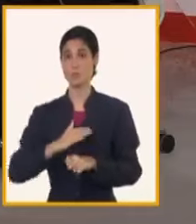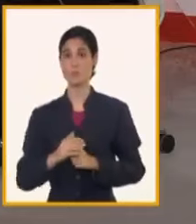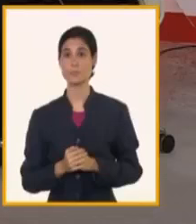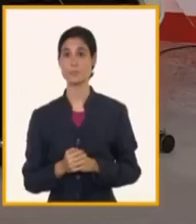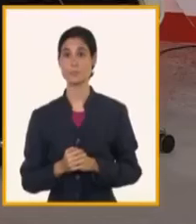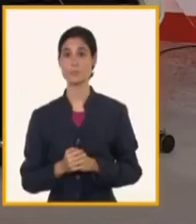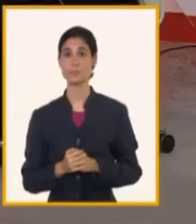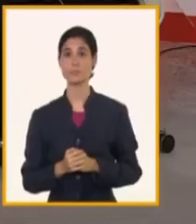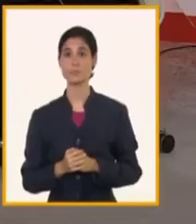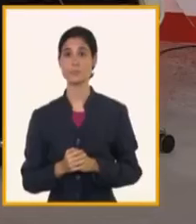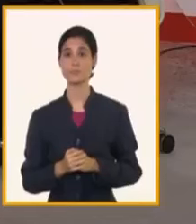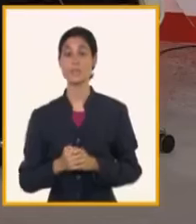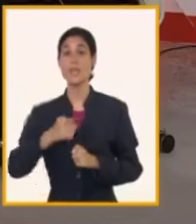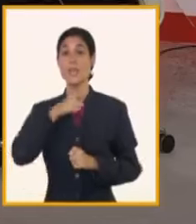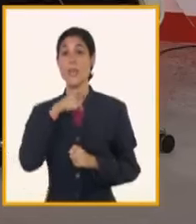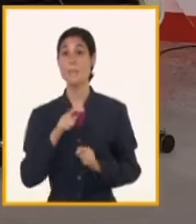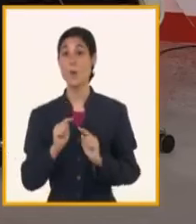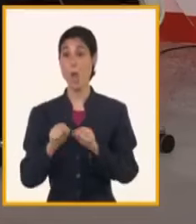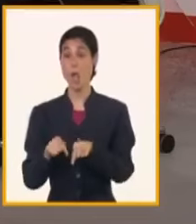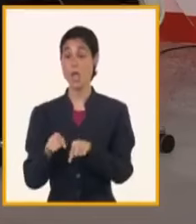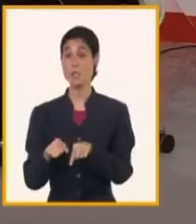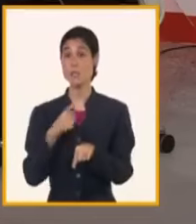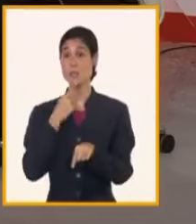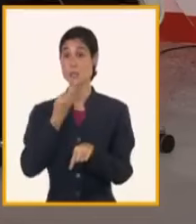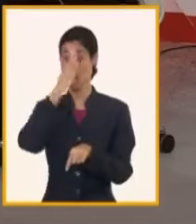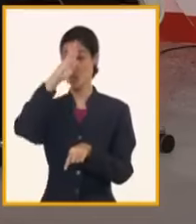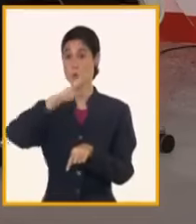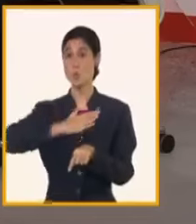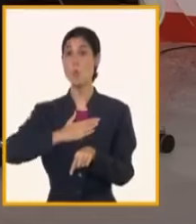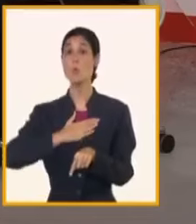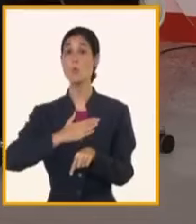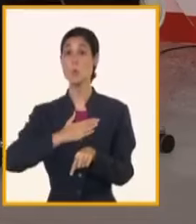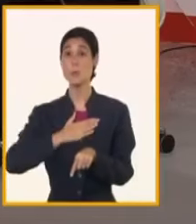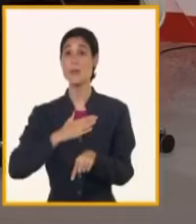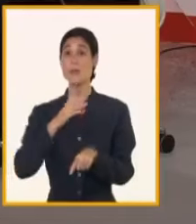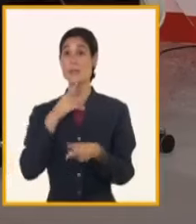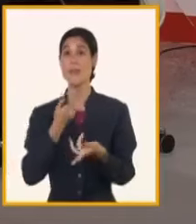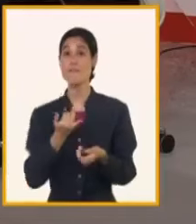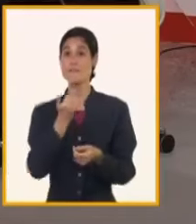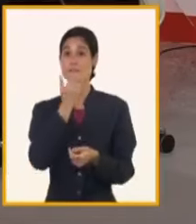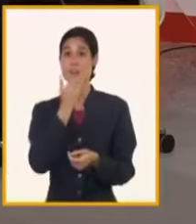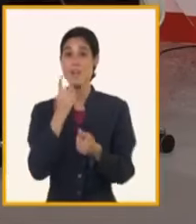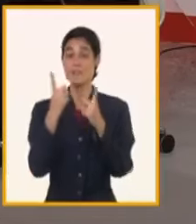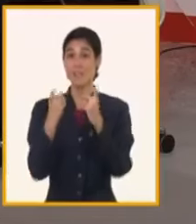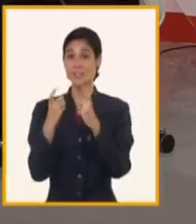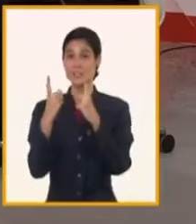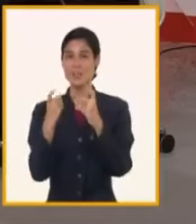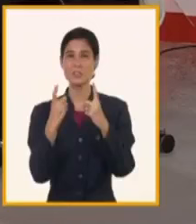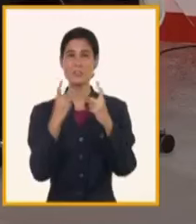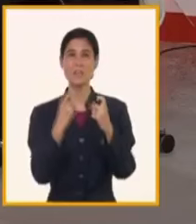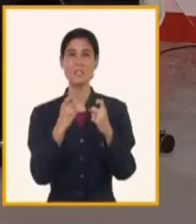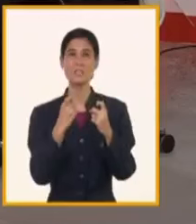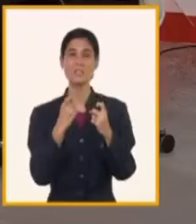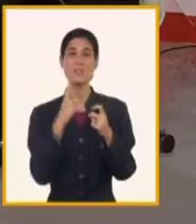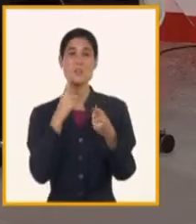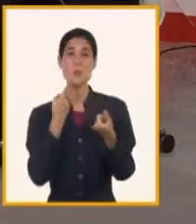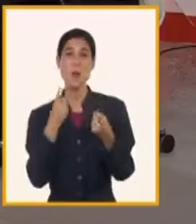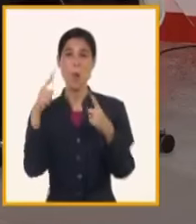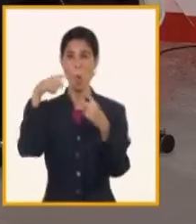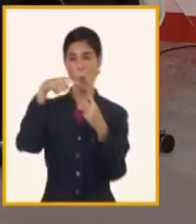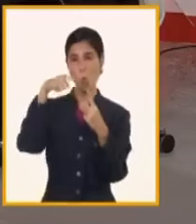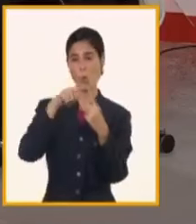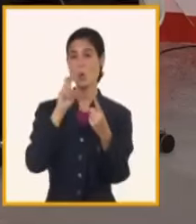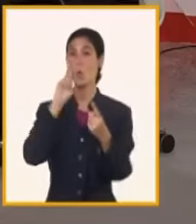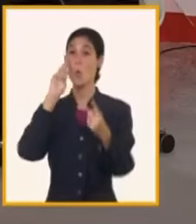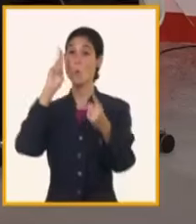disponibilidad lación distribuida nos referimos a la falta de combustible que nos falta El combustible que provoca las